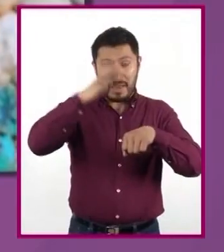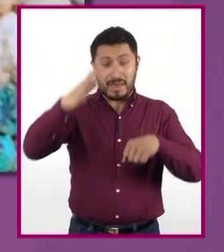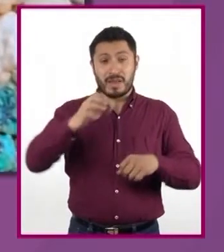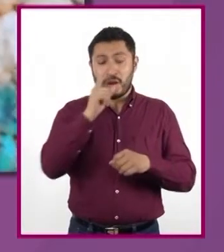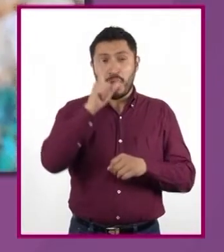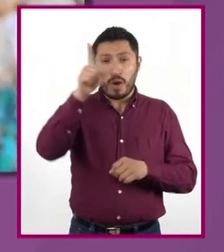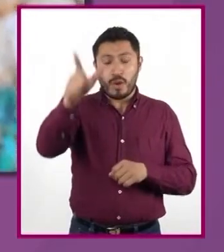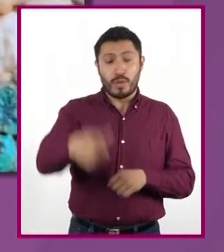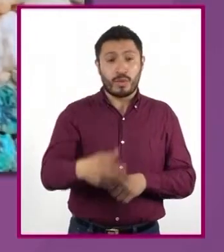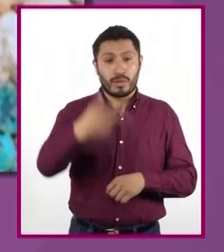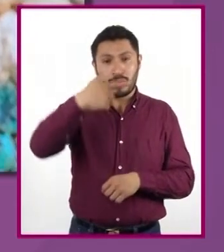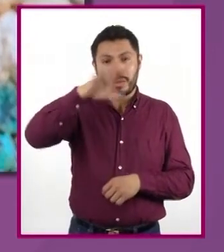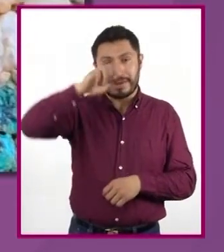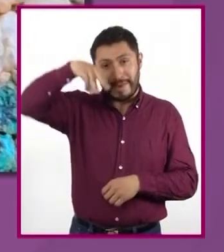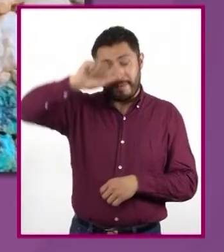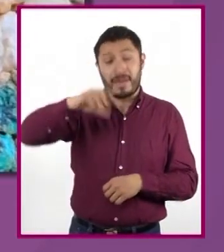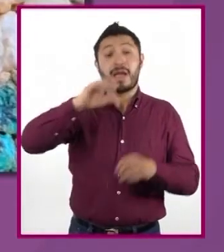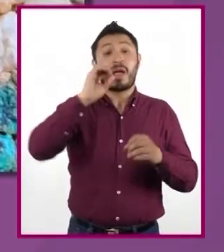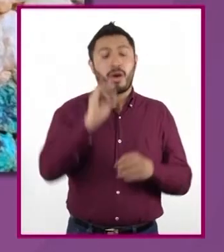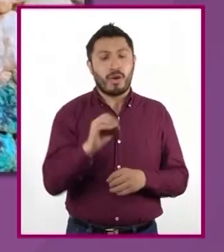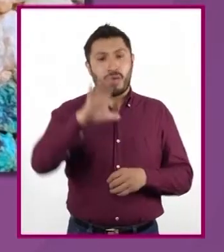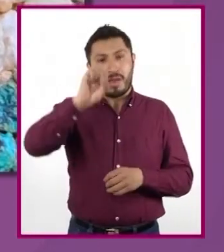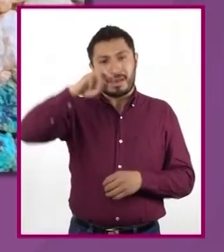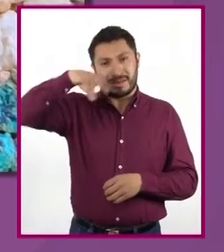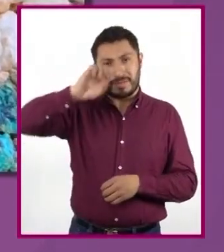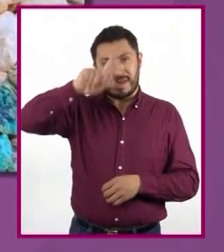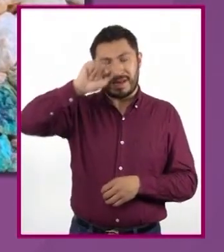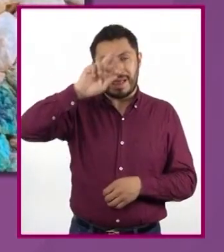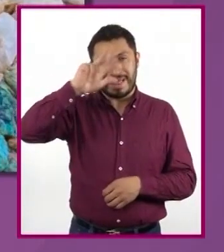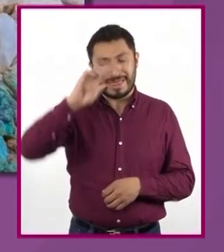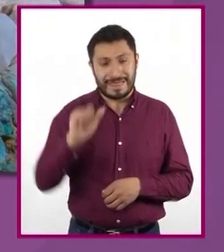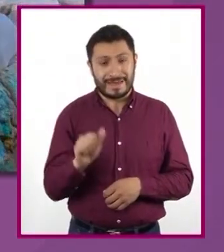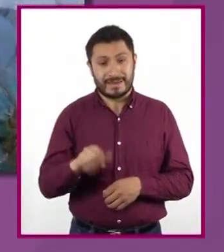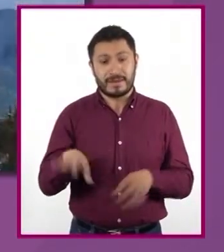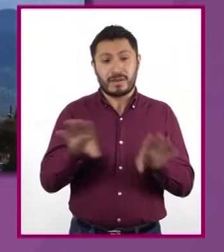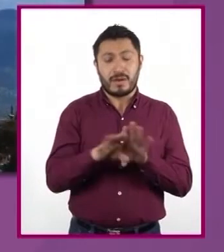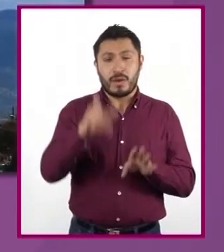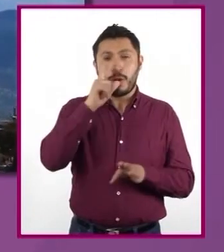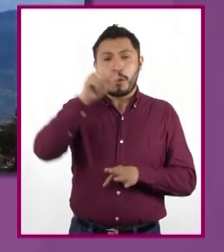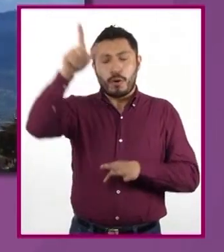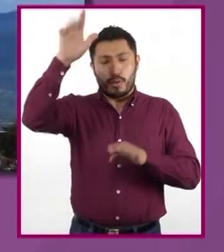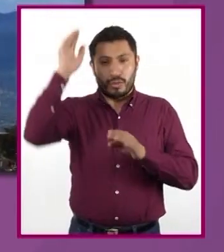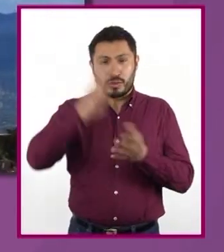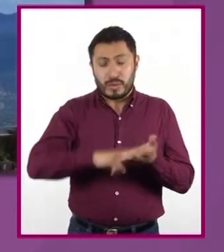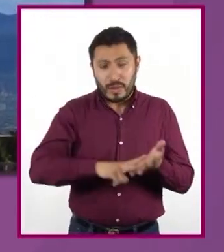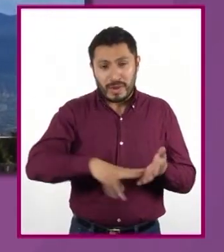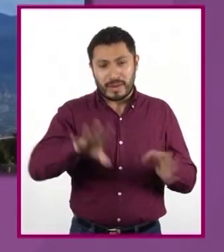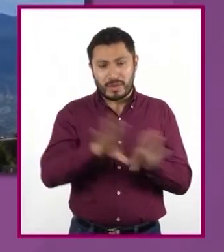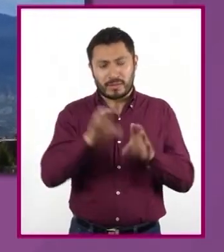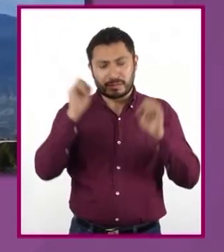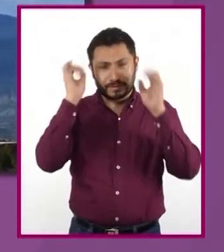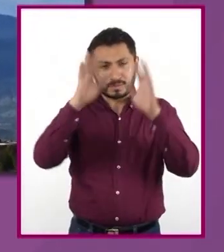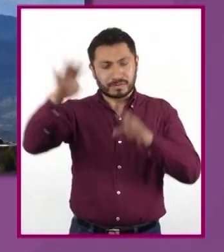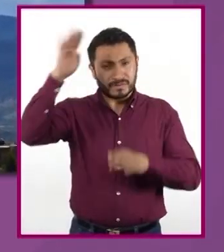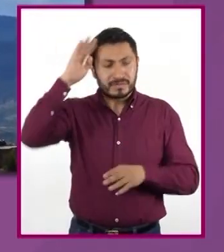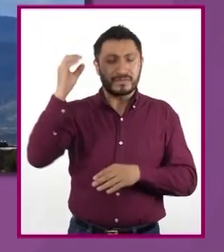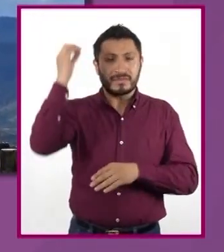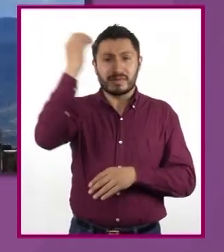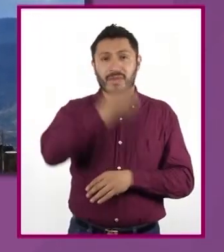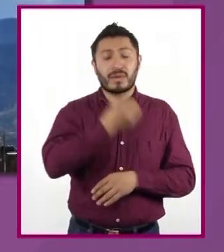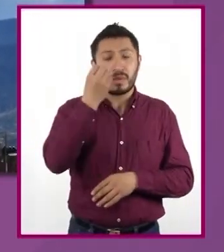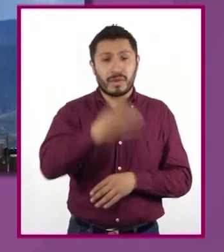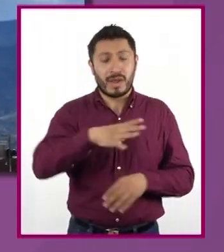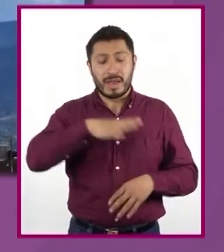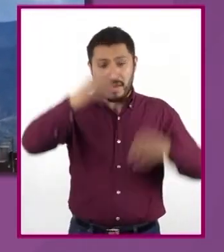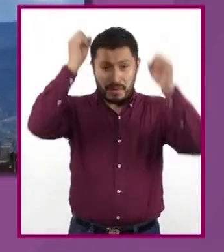gema o esmeralda sin pulir. Su verde luz ilumina el pensamiento del gran orador que da la